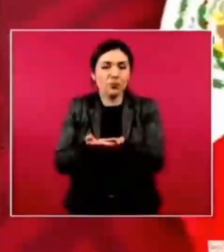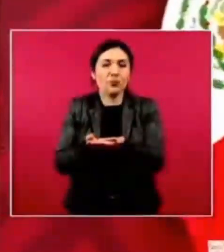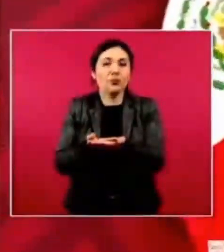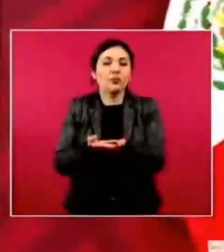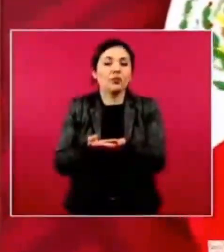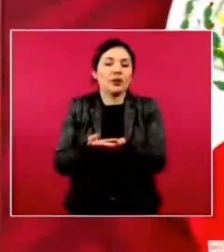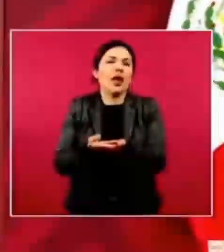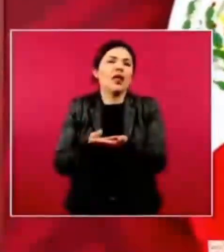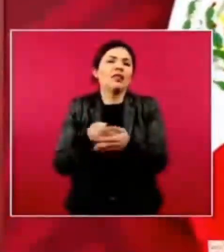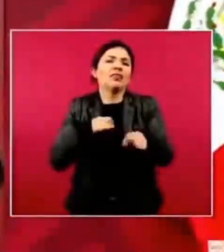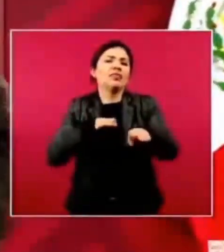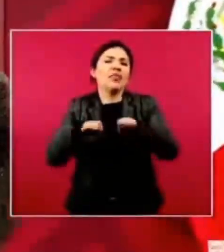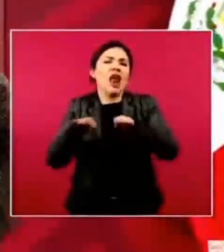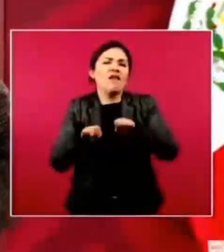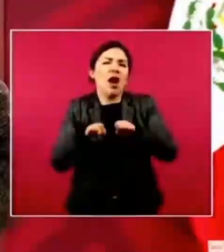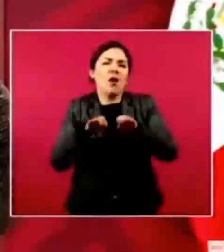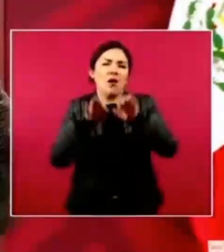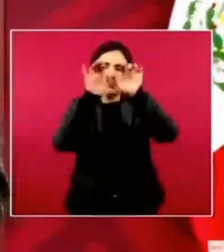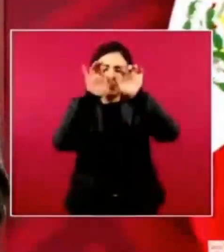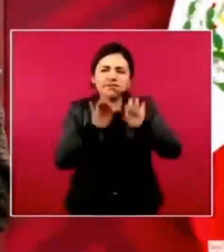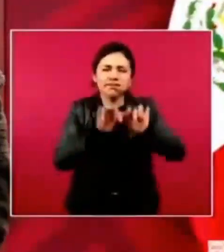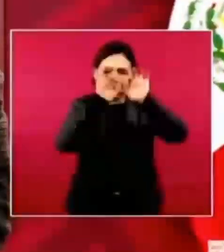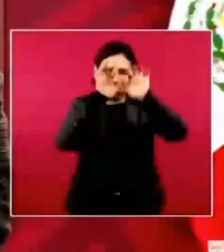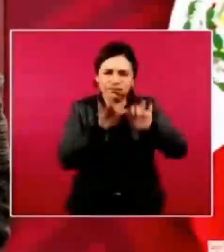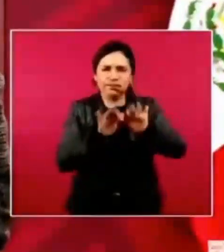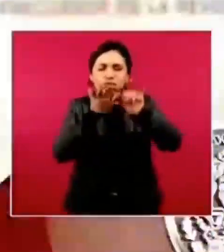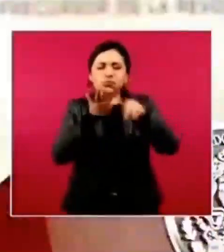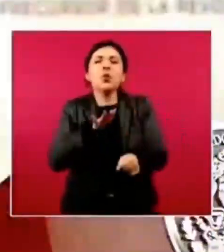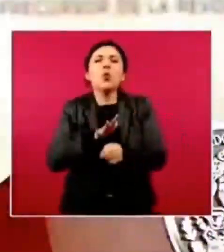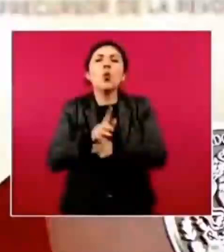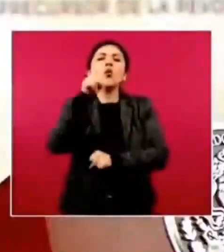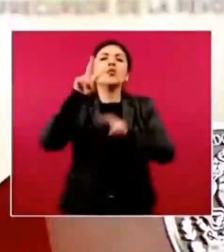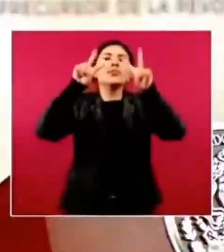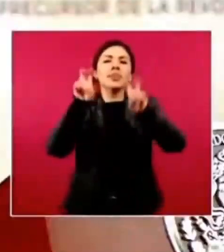es decir, un trabajo escrito sobre un tema.